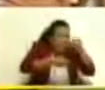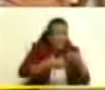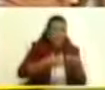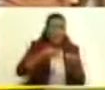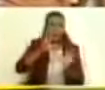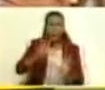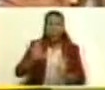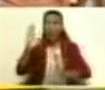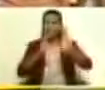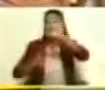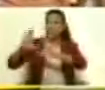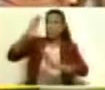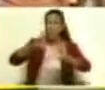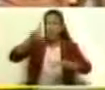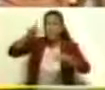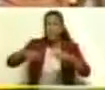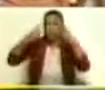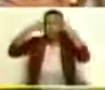semillero científico,